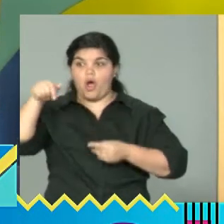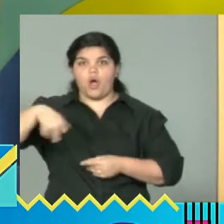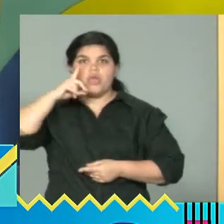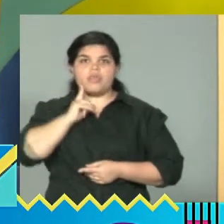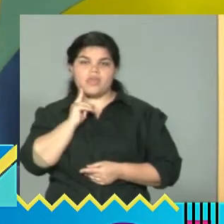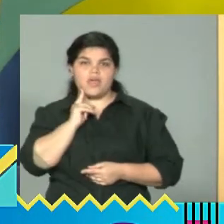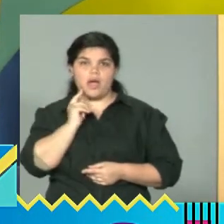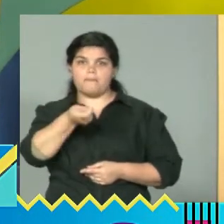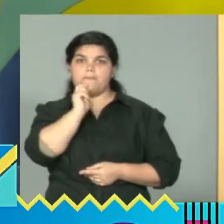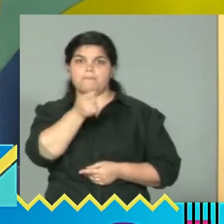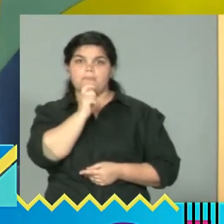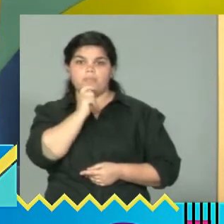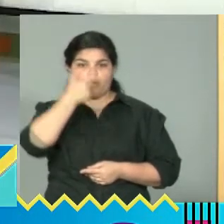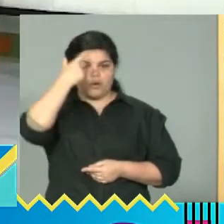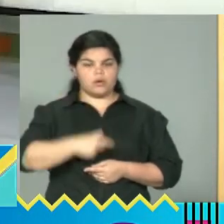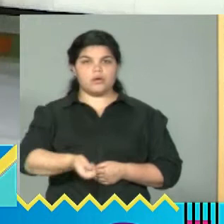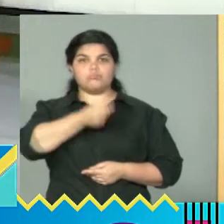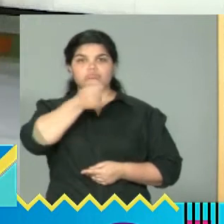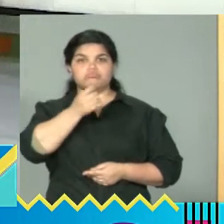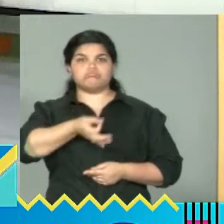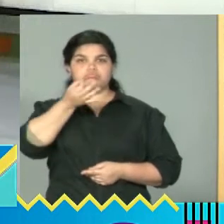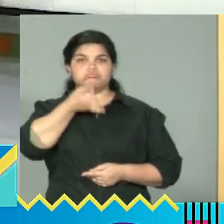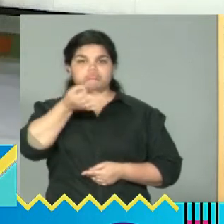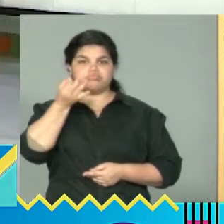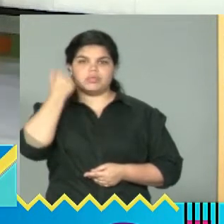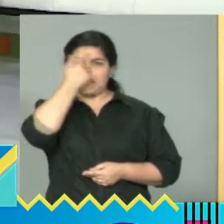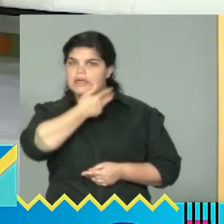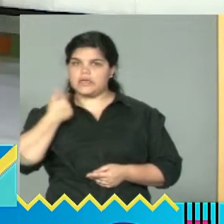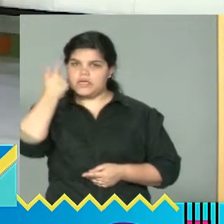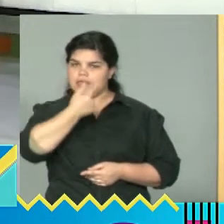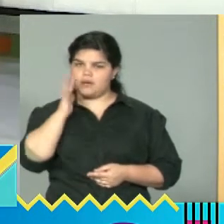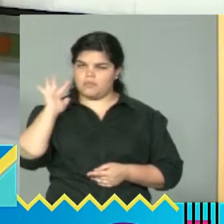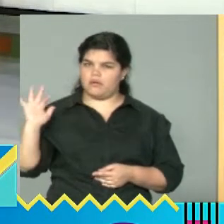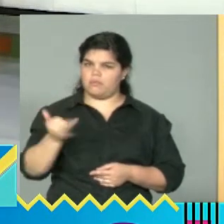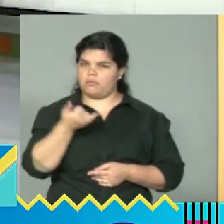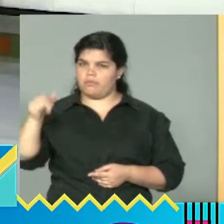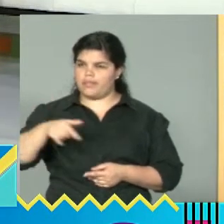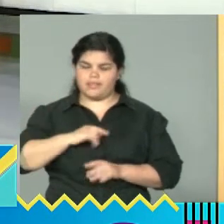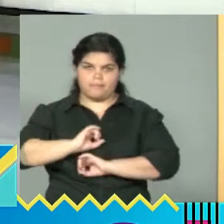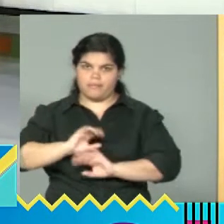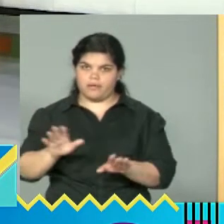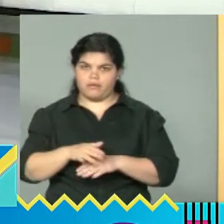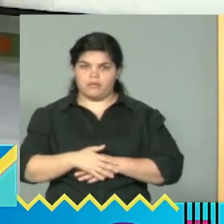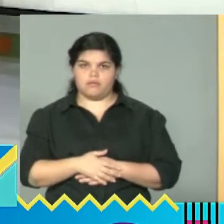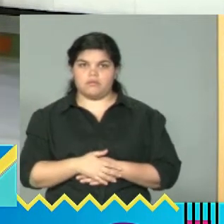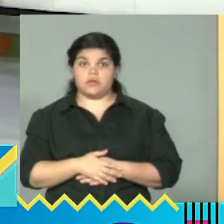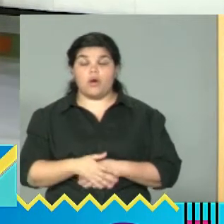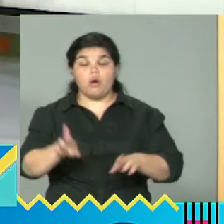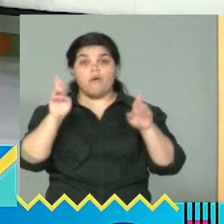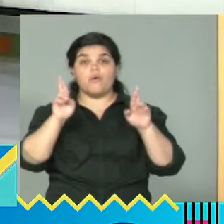dando el discurso, digamos, lo muestra, así que, bueno, esperemos que haya una